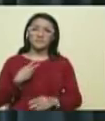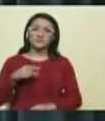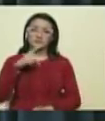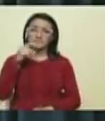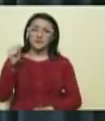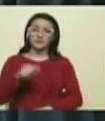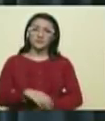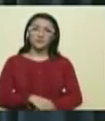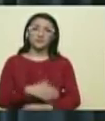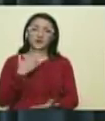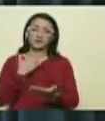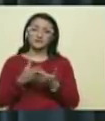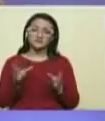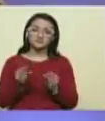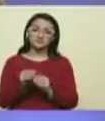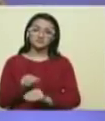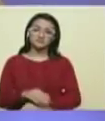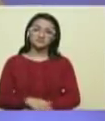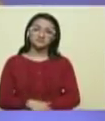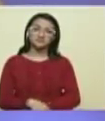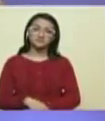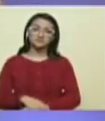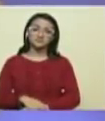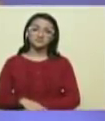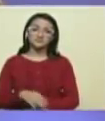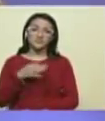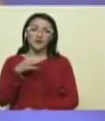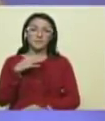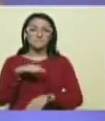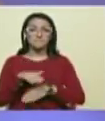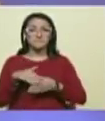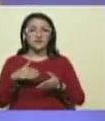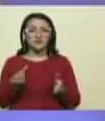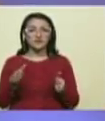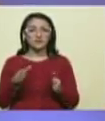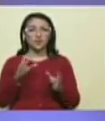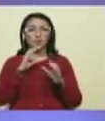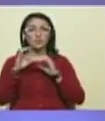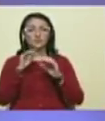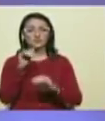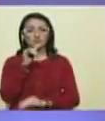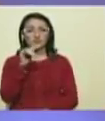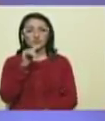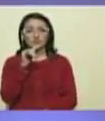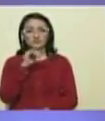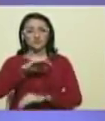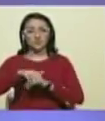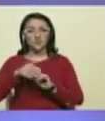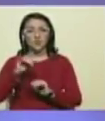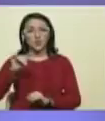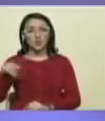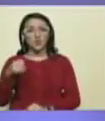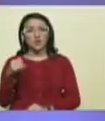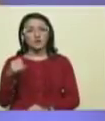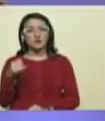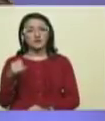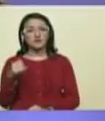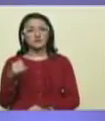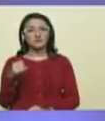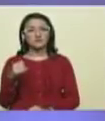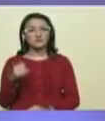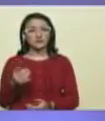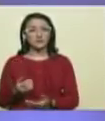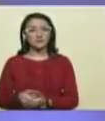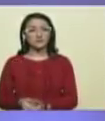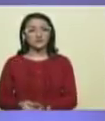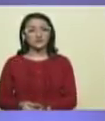Maduro. Muchísimas gracias. Escuchábamos palabras del ministro del Poder Popular para la Comunicación e Información, Jorge Rodríguez, quien ha destacado que hasta